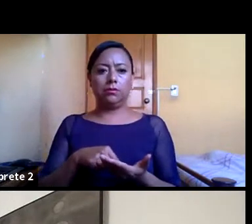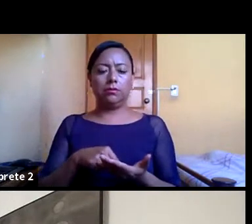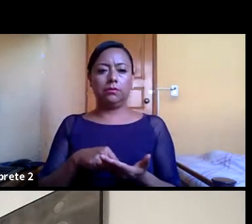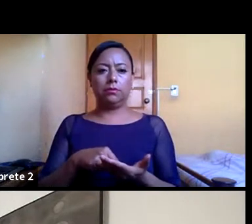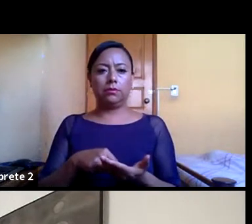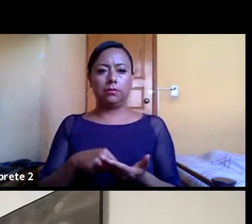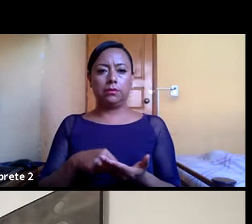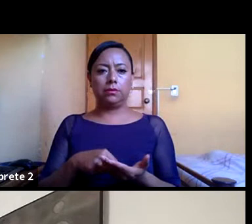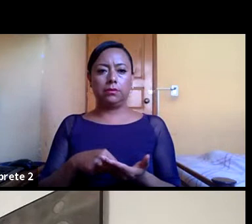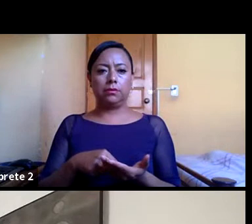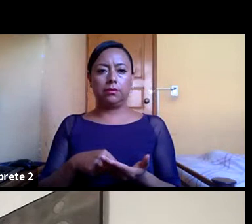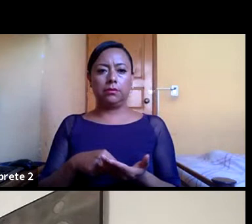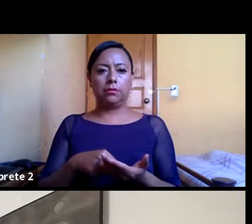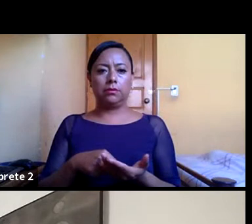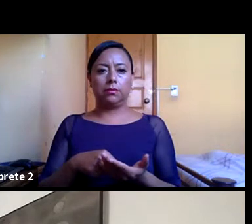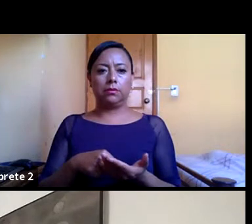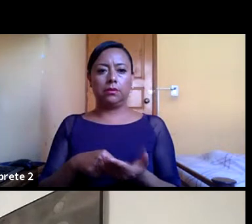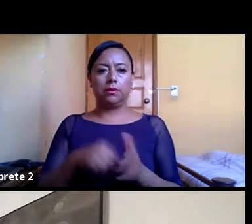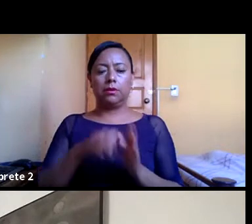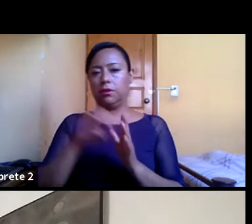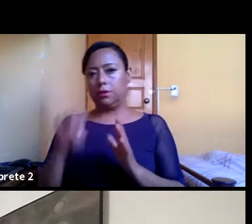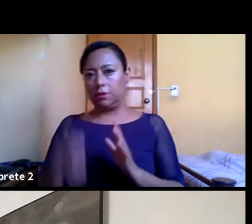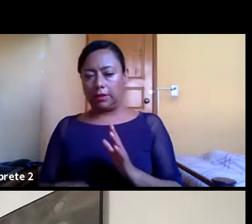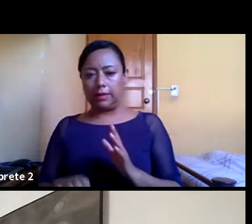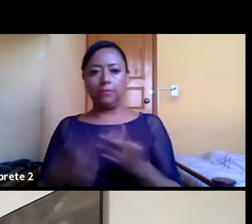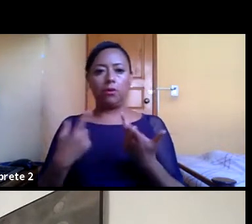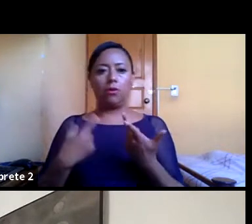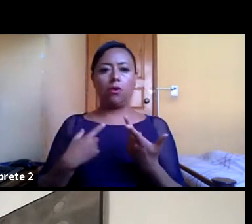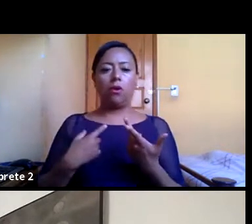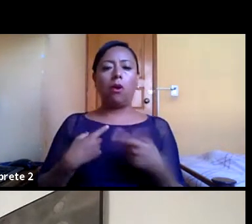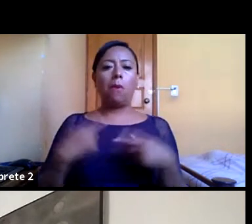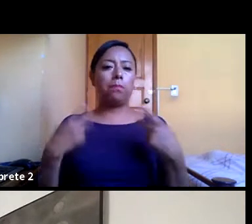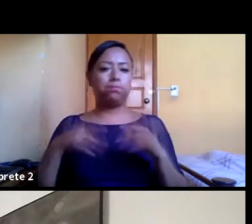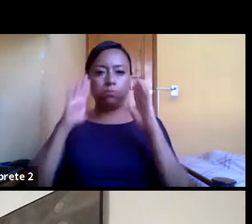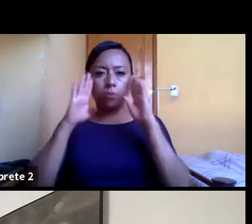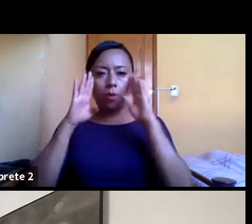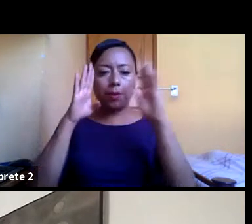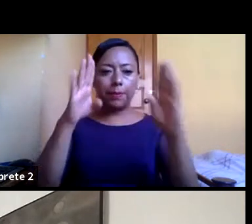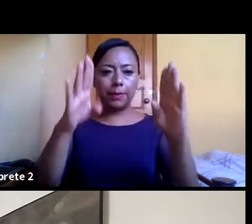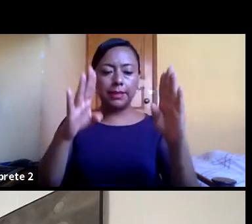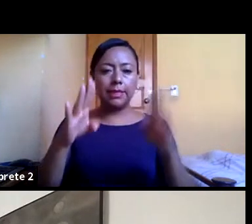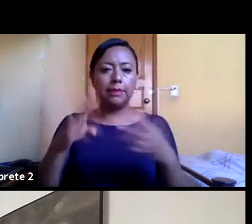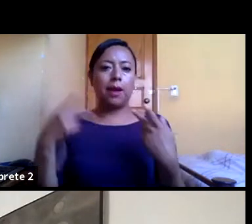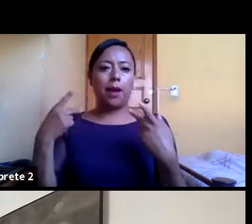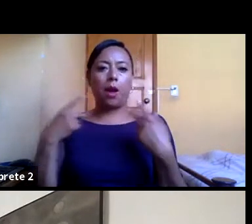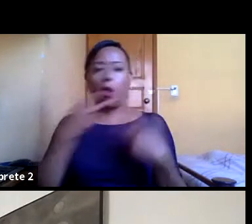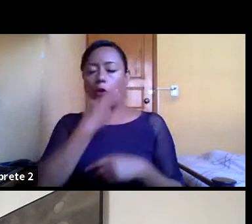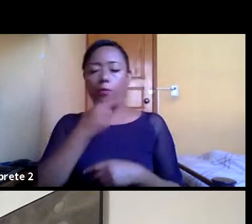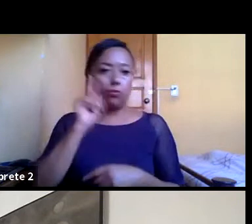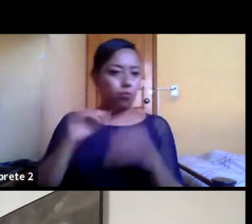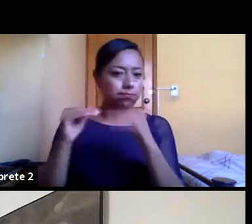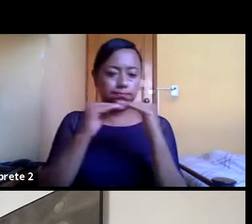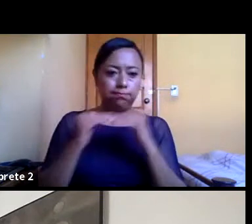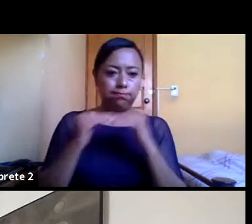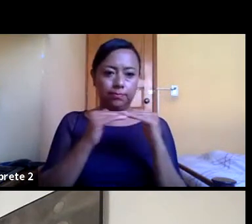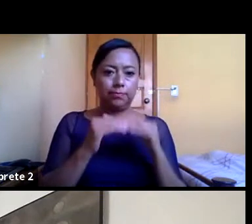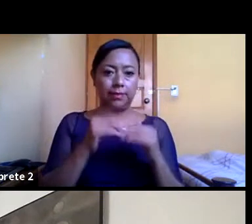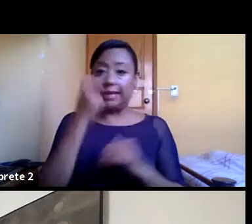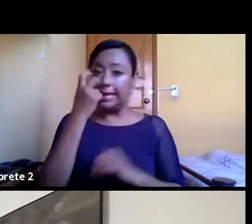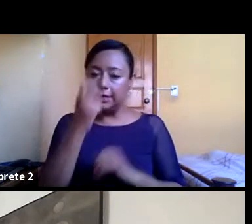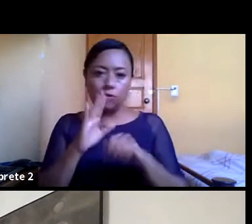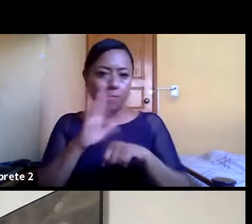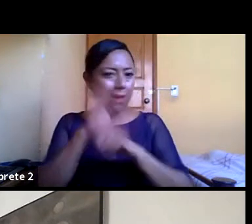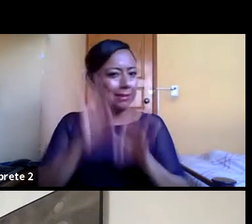aun cuando la perspectiva de género debe de ser transversal a todos los temas que en